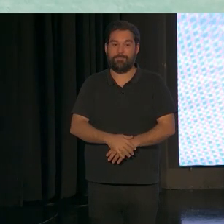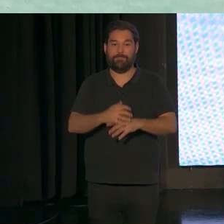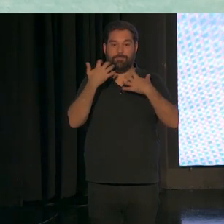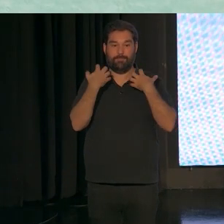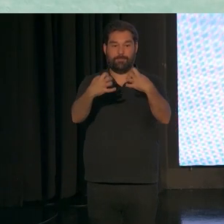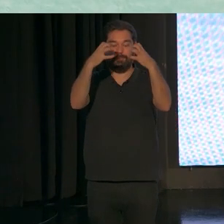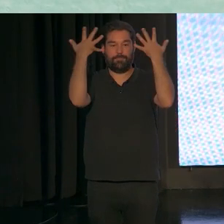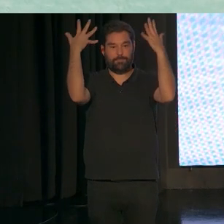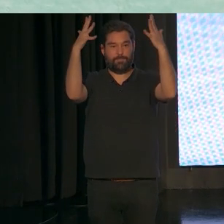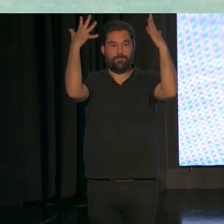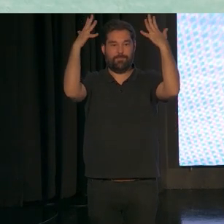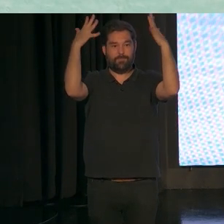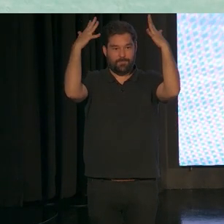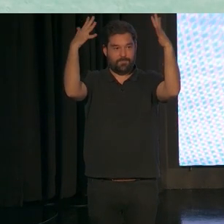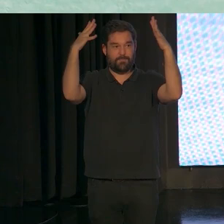puede